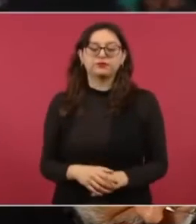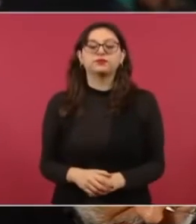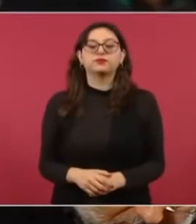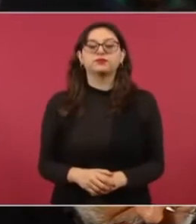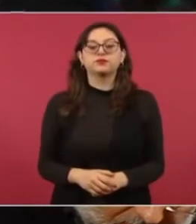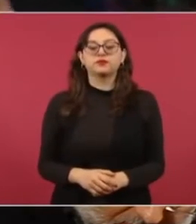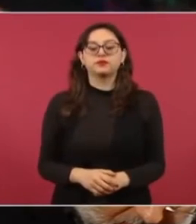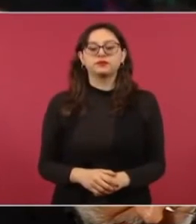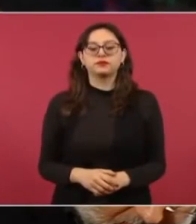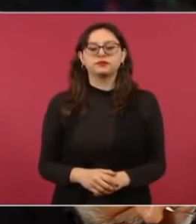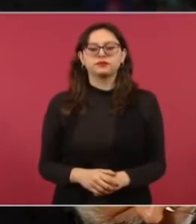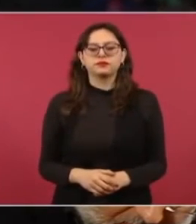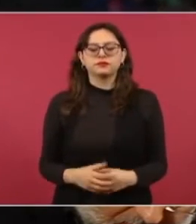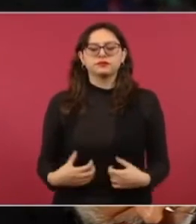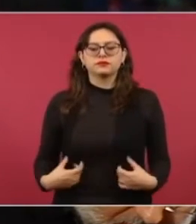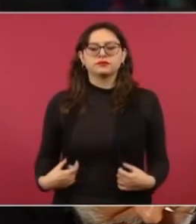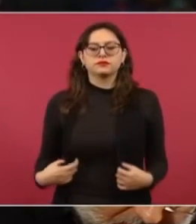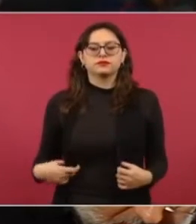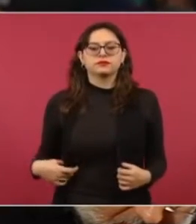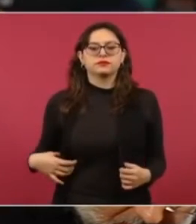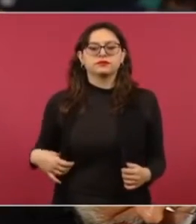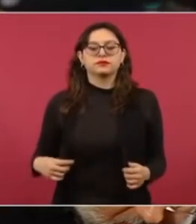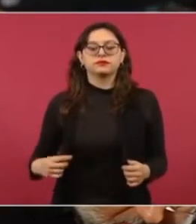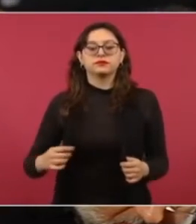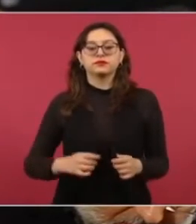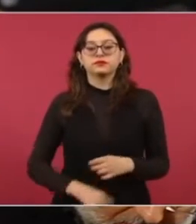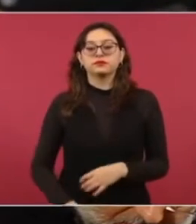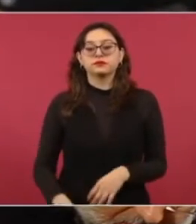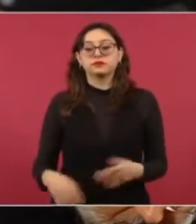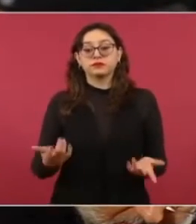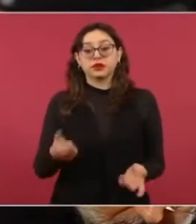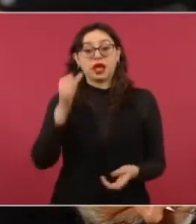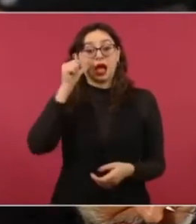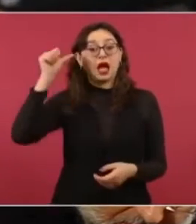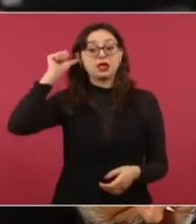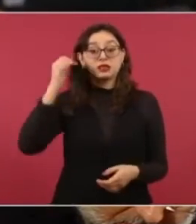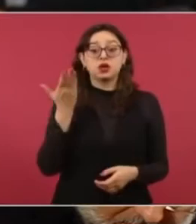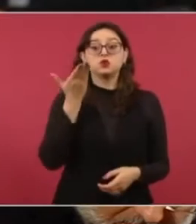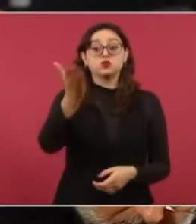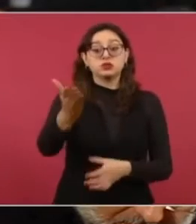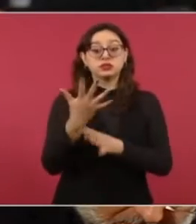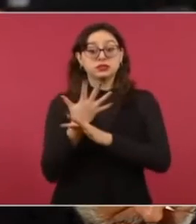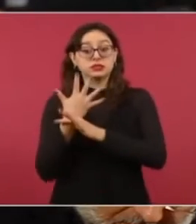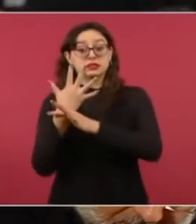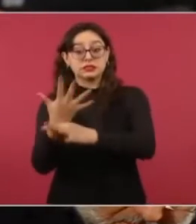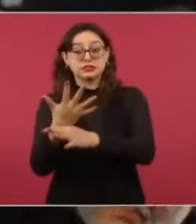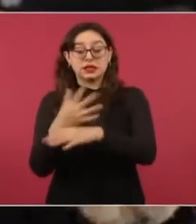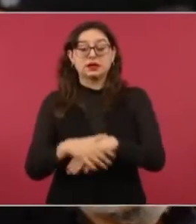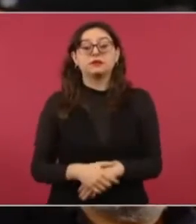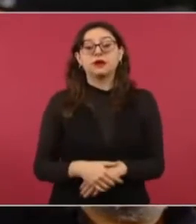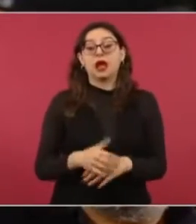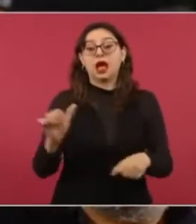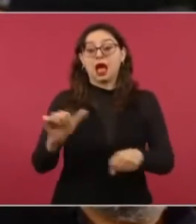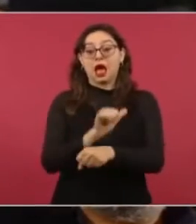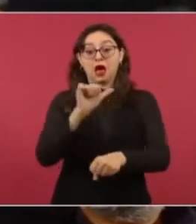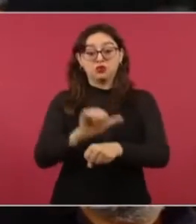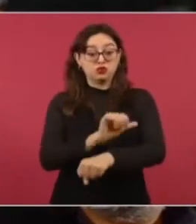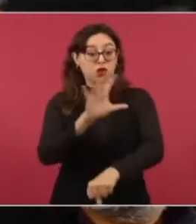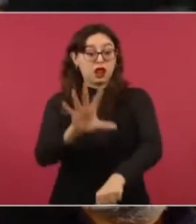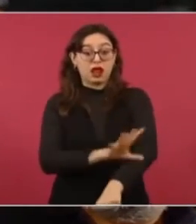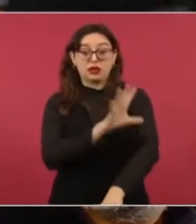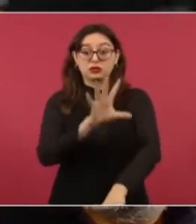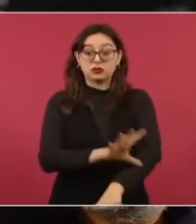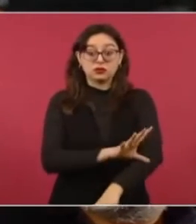primera empresa de carros eléctricos iba a estar en San Luis Potosí. Hasta donde tenemos también información, Tesla tiene